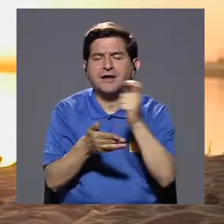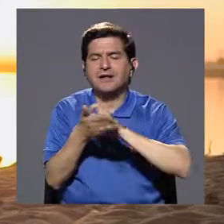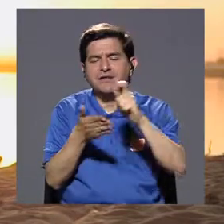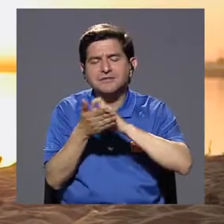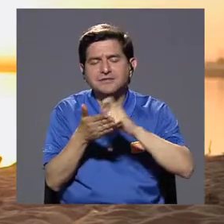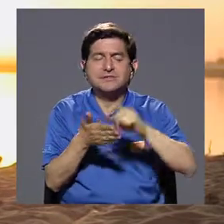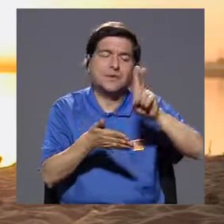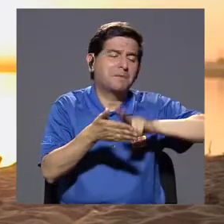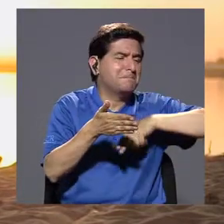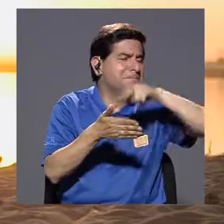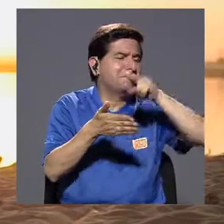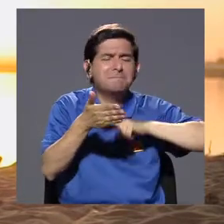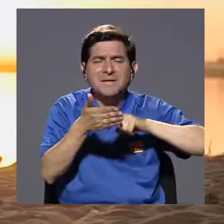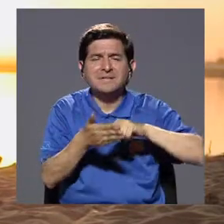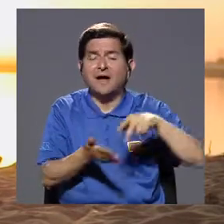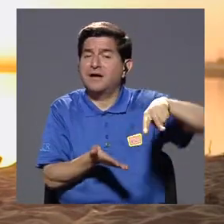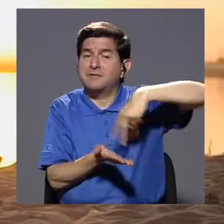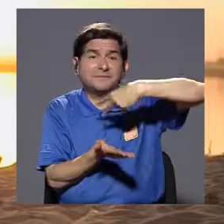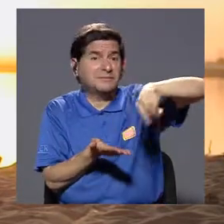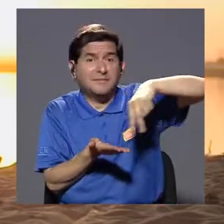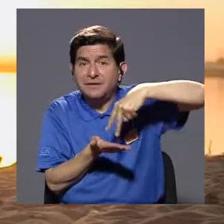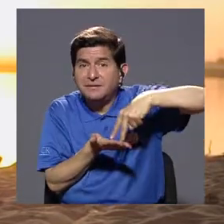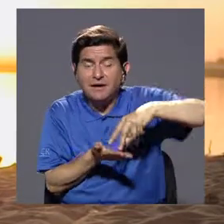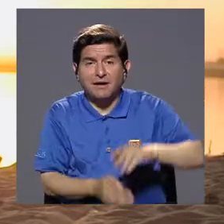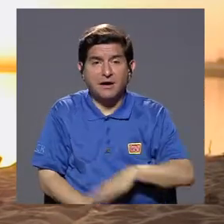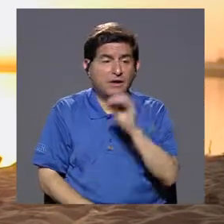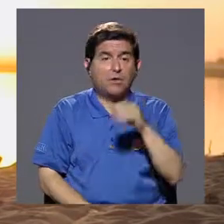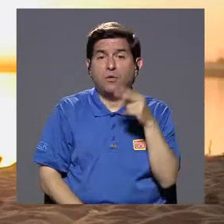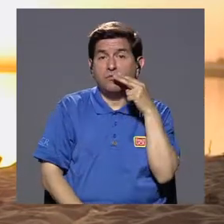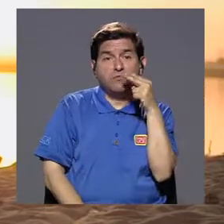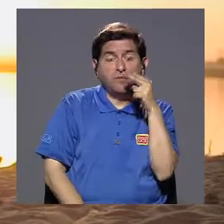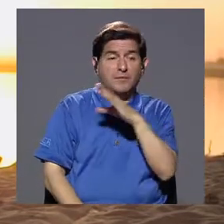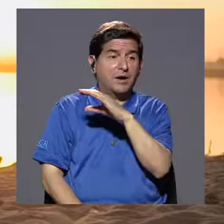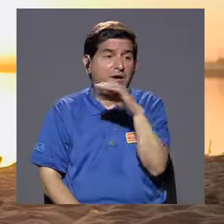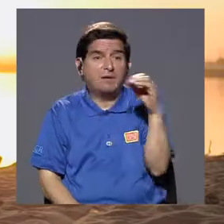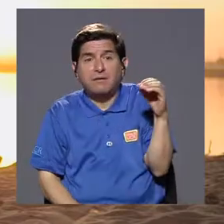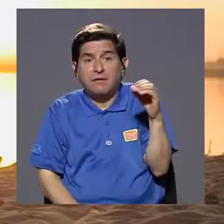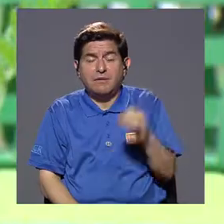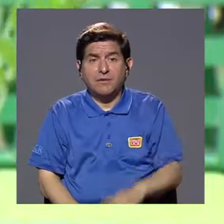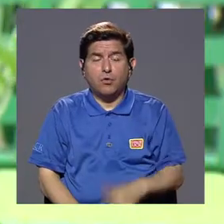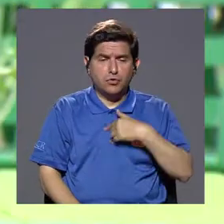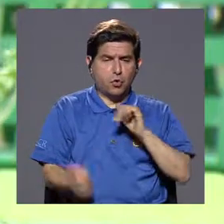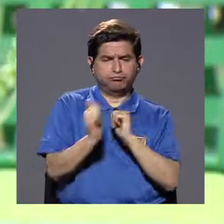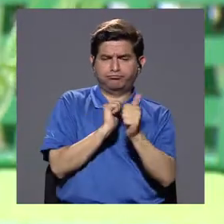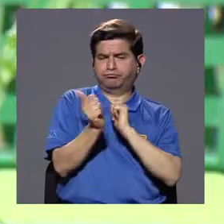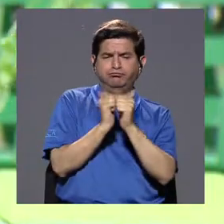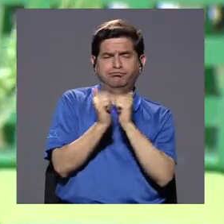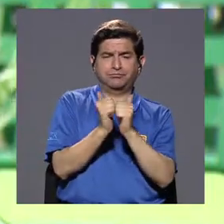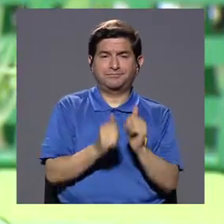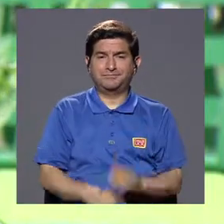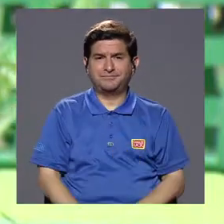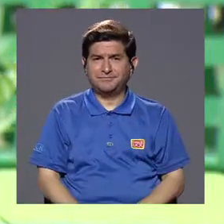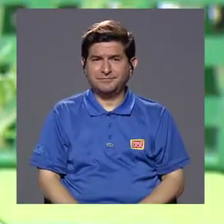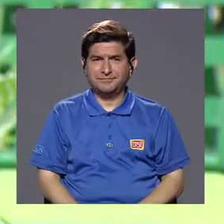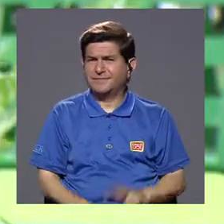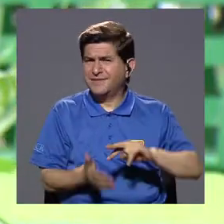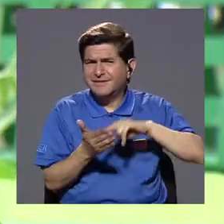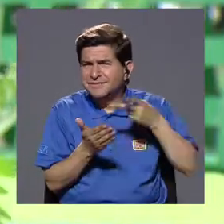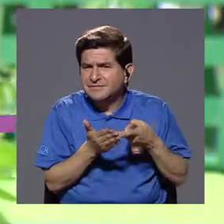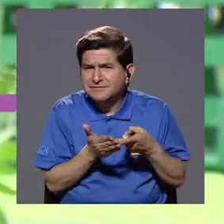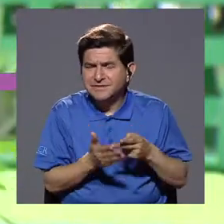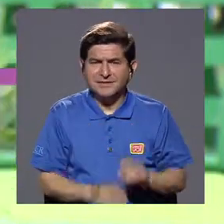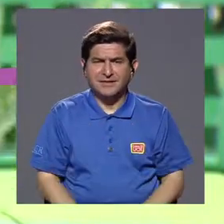o para fumar o para hacer ejercicio es decir creo que la felicidad es una